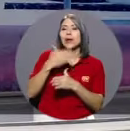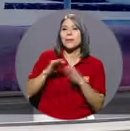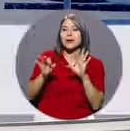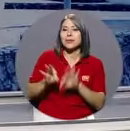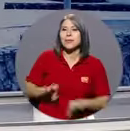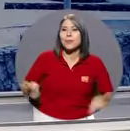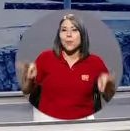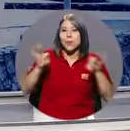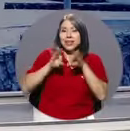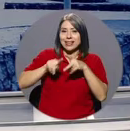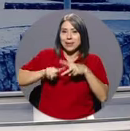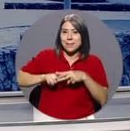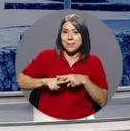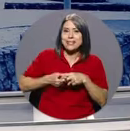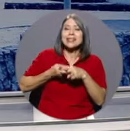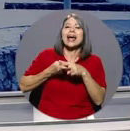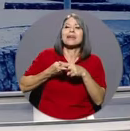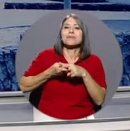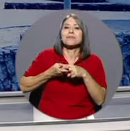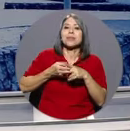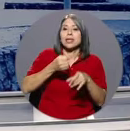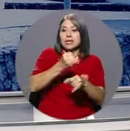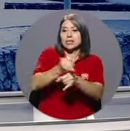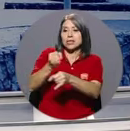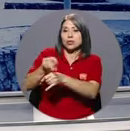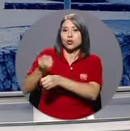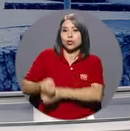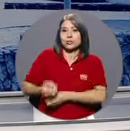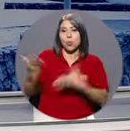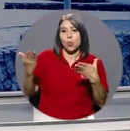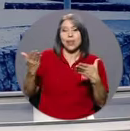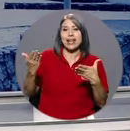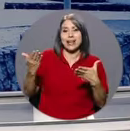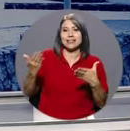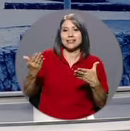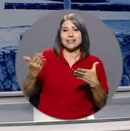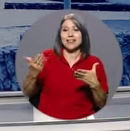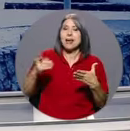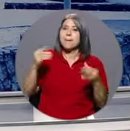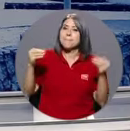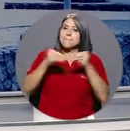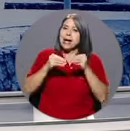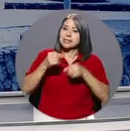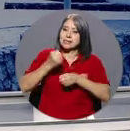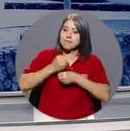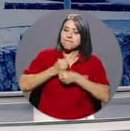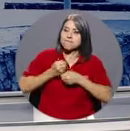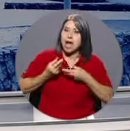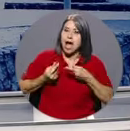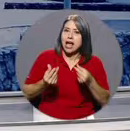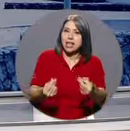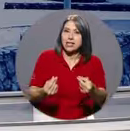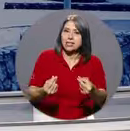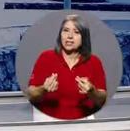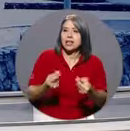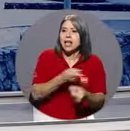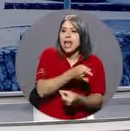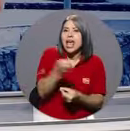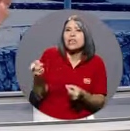una parte importante es empezar a hacer las instituciones públicas, que yo creo que coincido en esa parte, que sean más ágiles, ¿verdad?